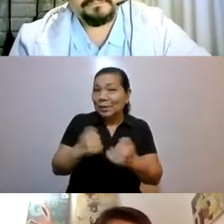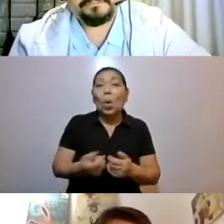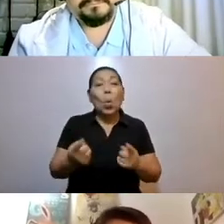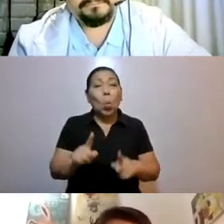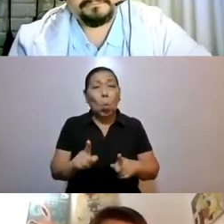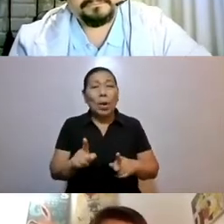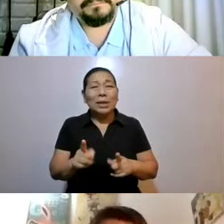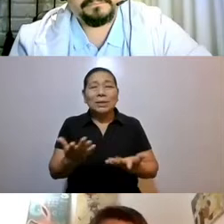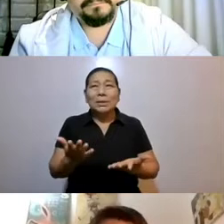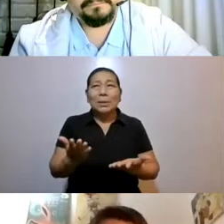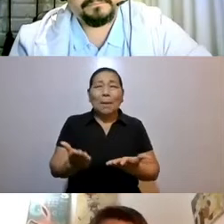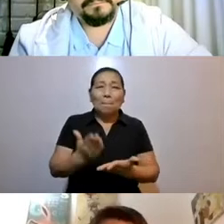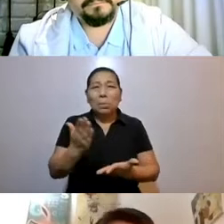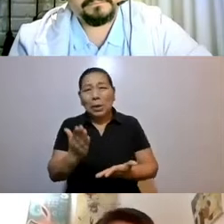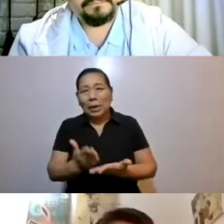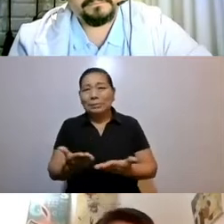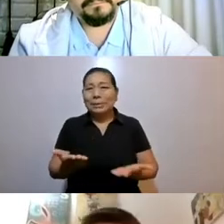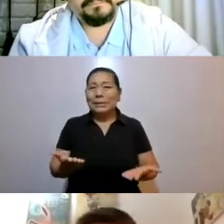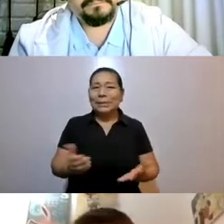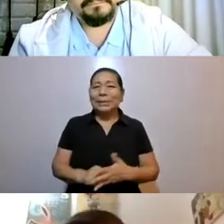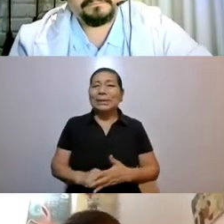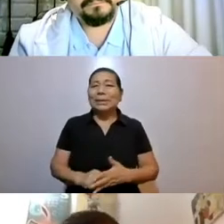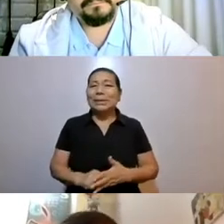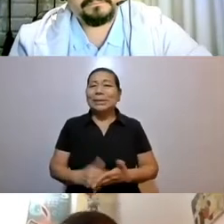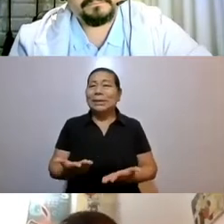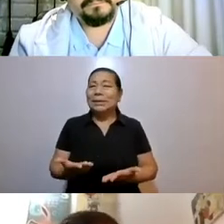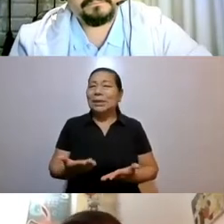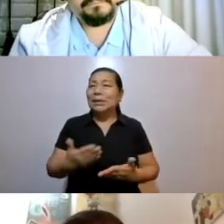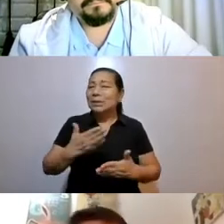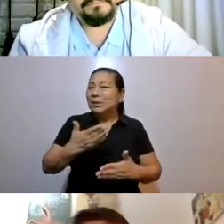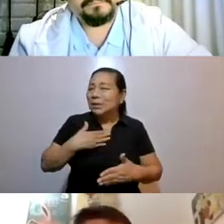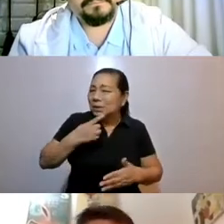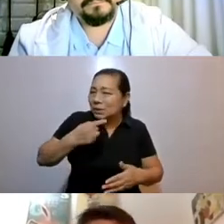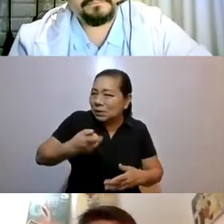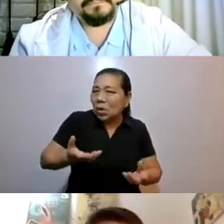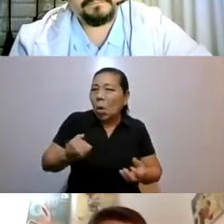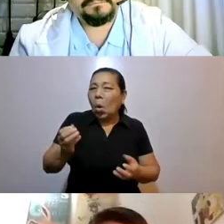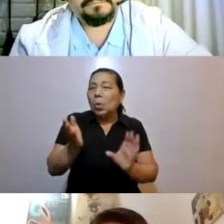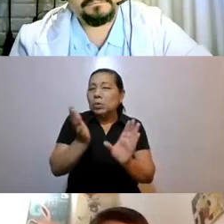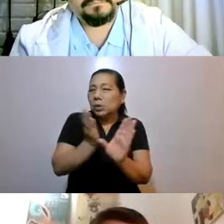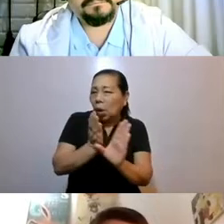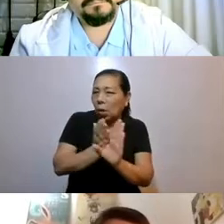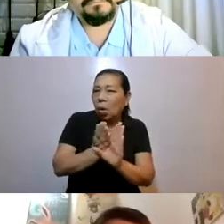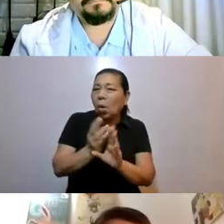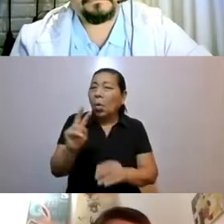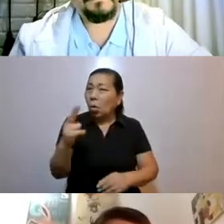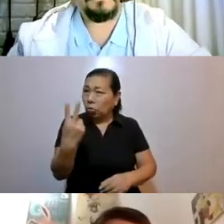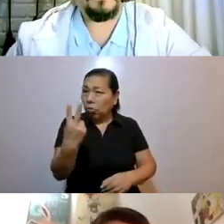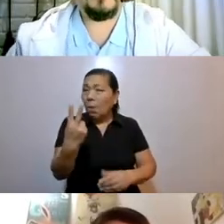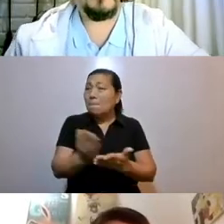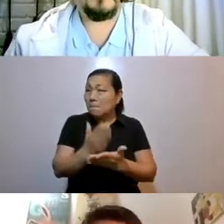hay trastornos, ¿no? Ya sean problemas fisiológicos o psicológicos, o ambos,